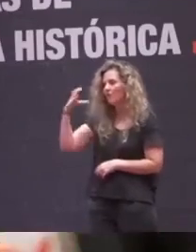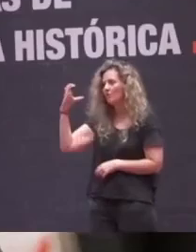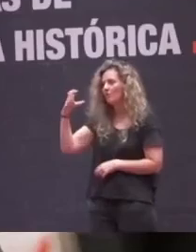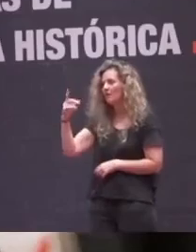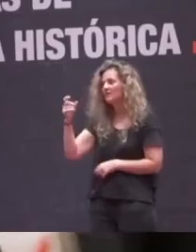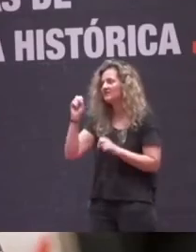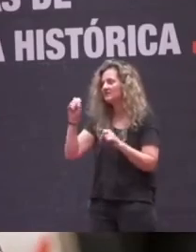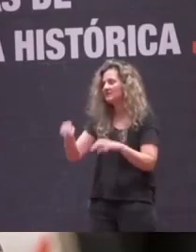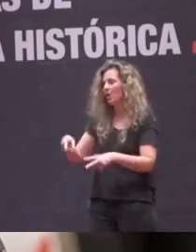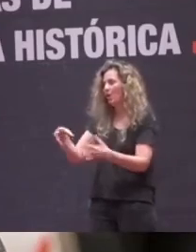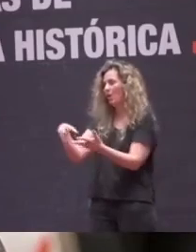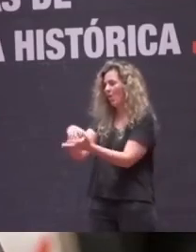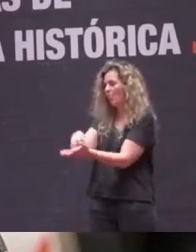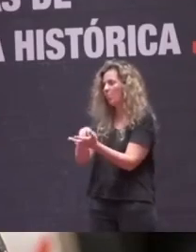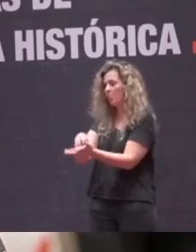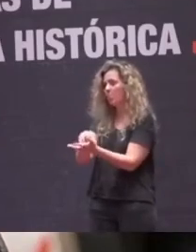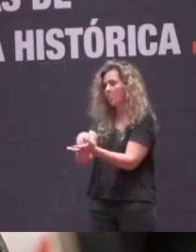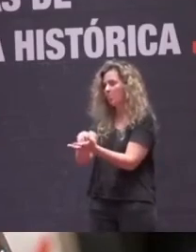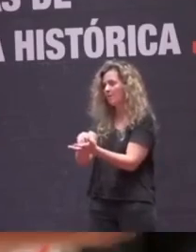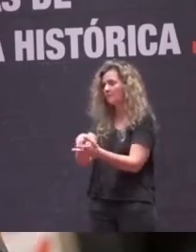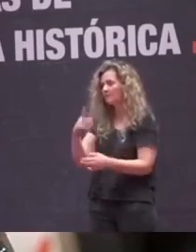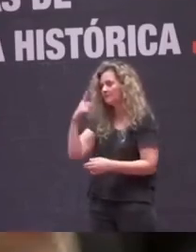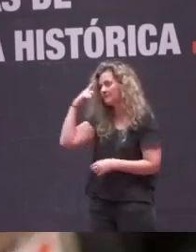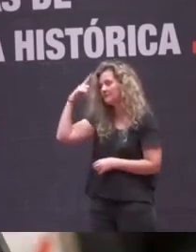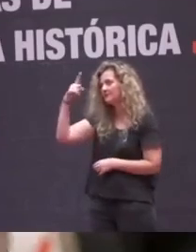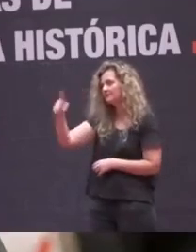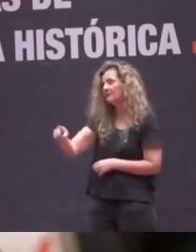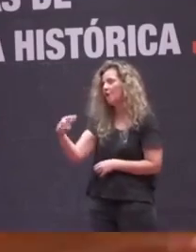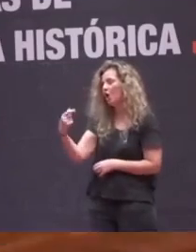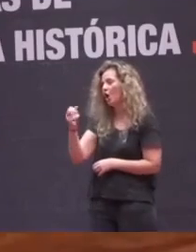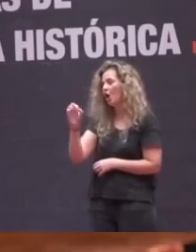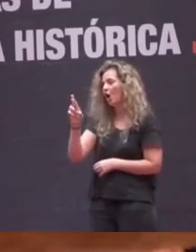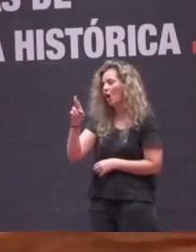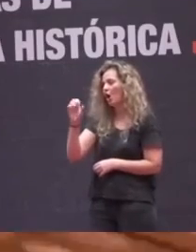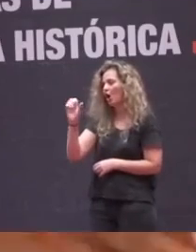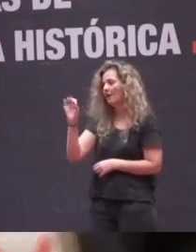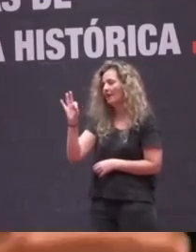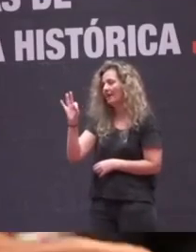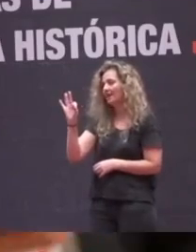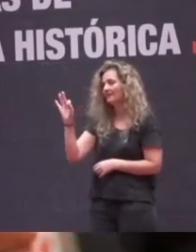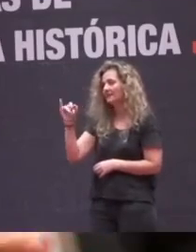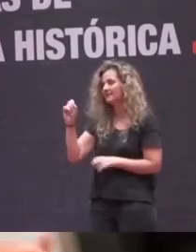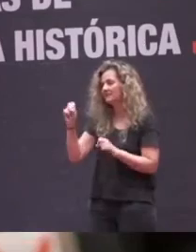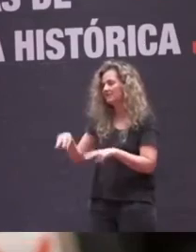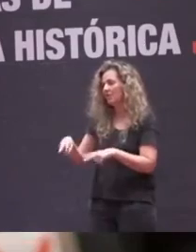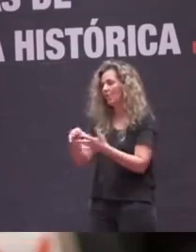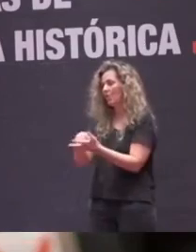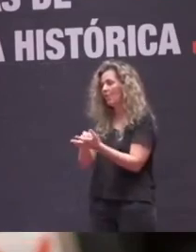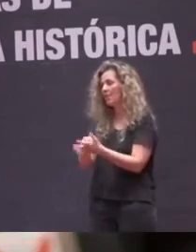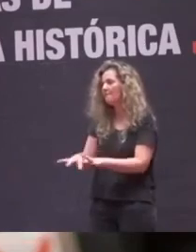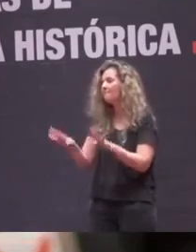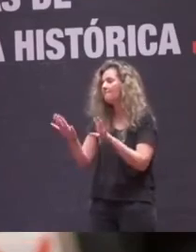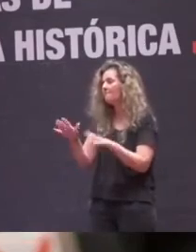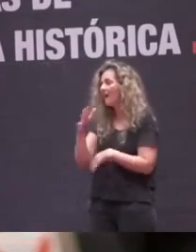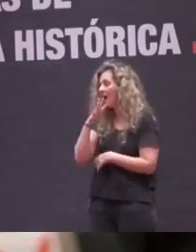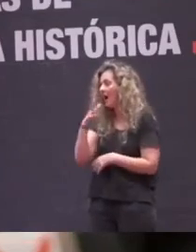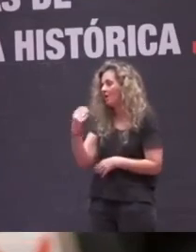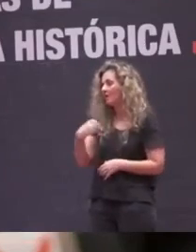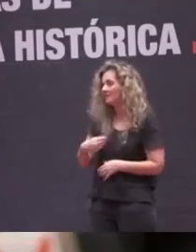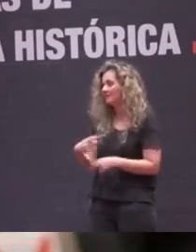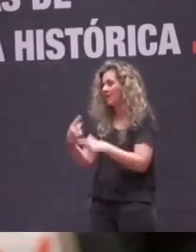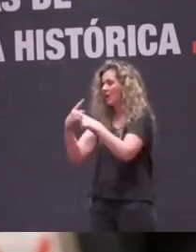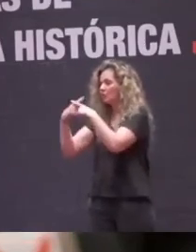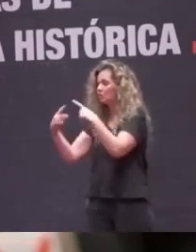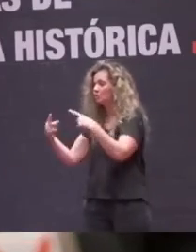fora de dúbidas. E entón sabemos o que fixo Goretti desde a vicepresidencia e está fora de dúbida. Pero claro, que agora mesmo a Xunta